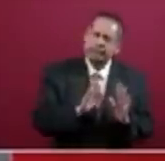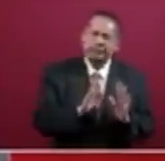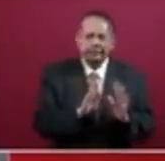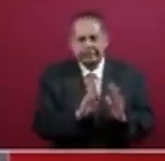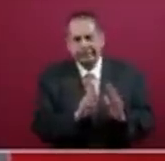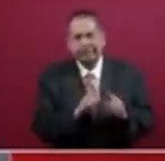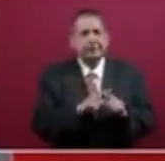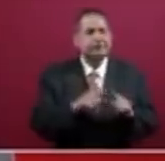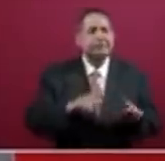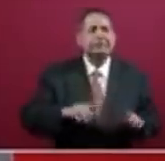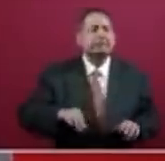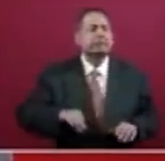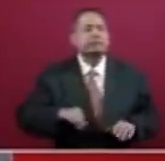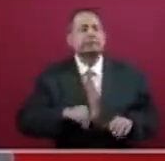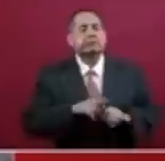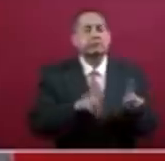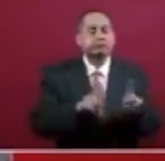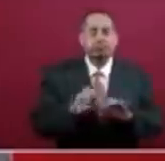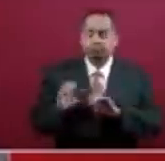intereses distintos.